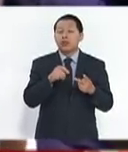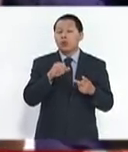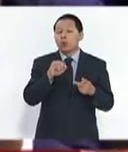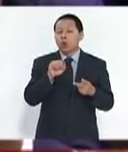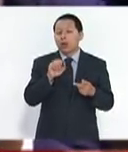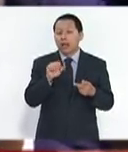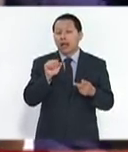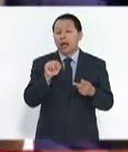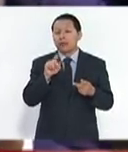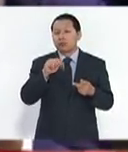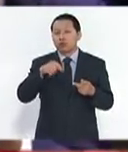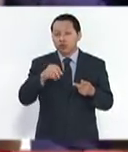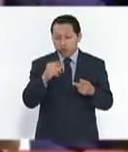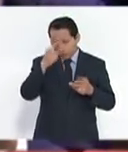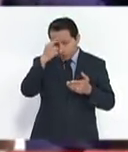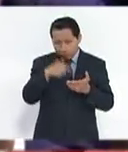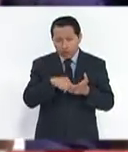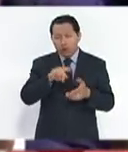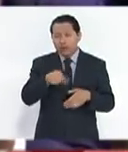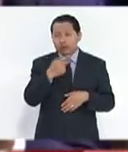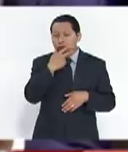Antonio creo que es un hombre